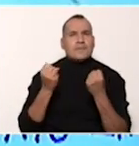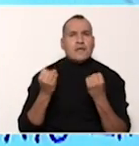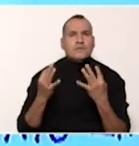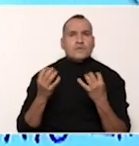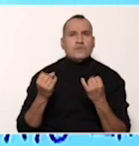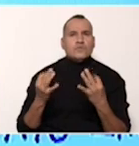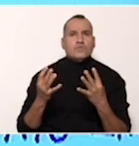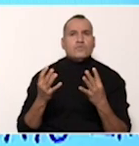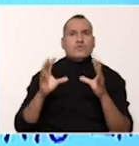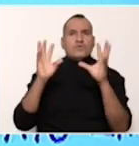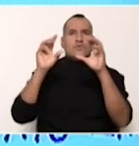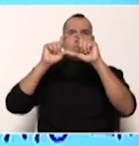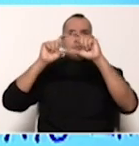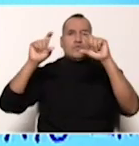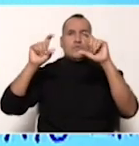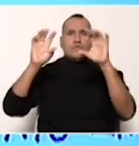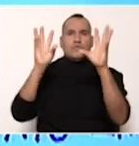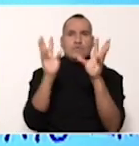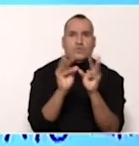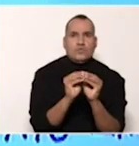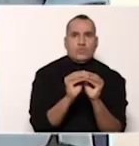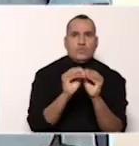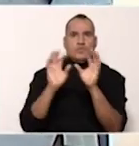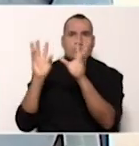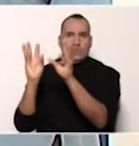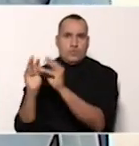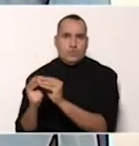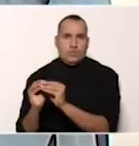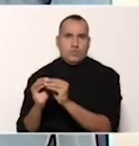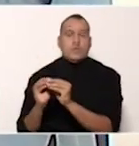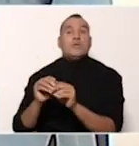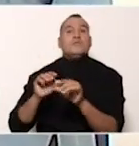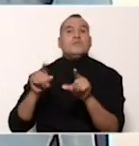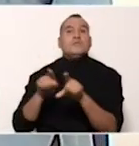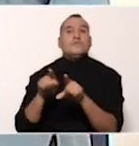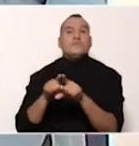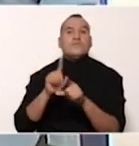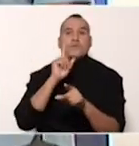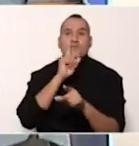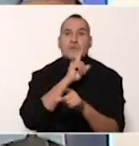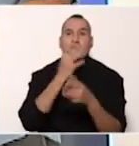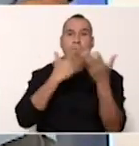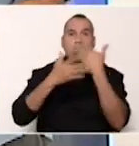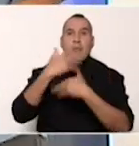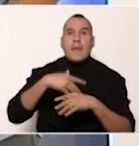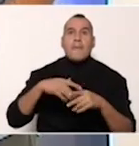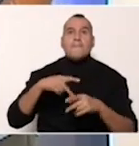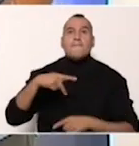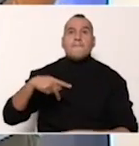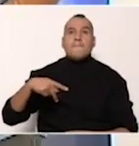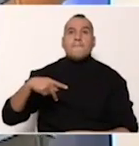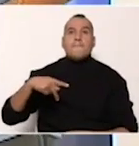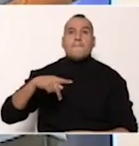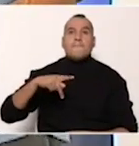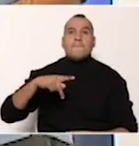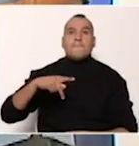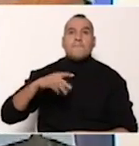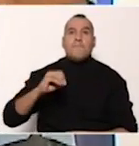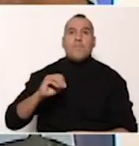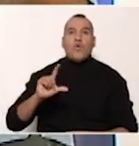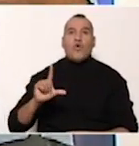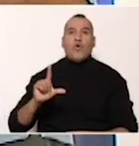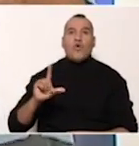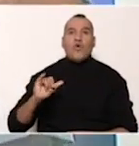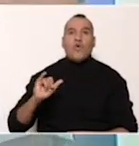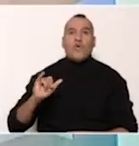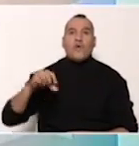podemos descomponer en términos. Esos son los polinomios. Ahora, ¿qué es un polinomio? Un polinomio es